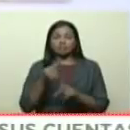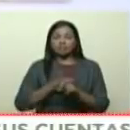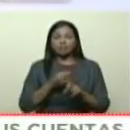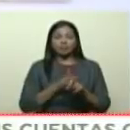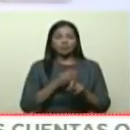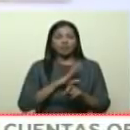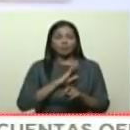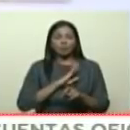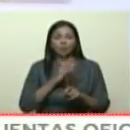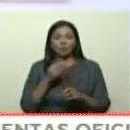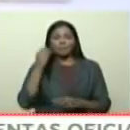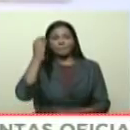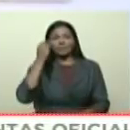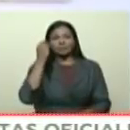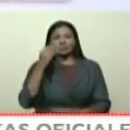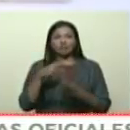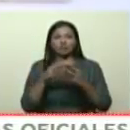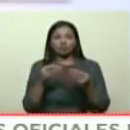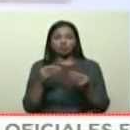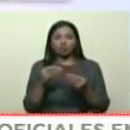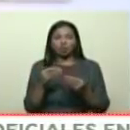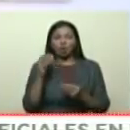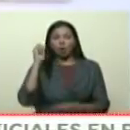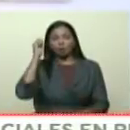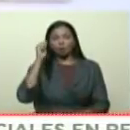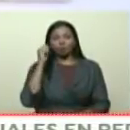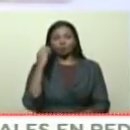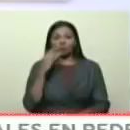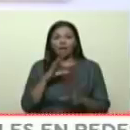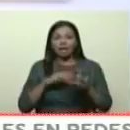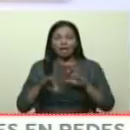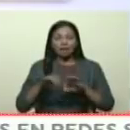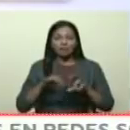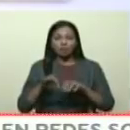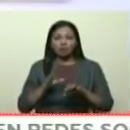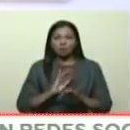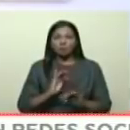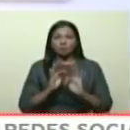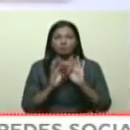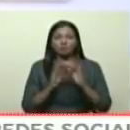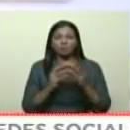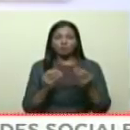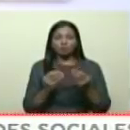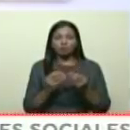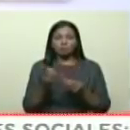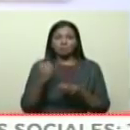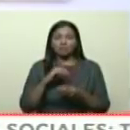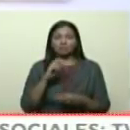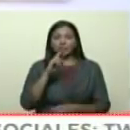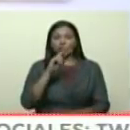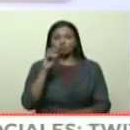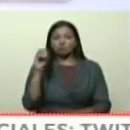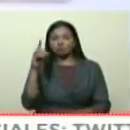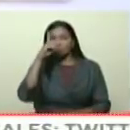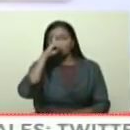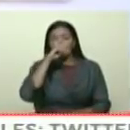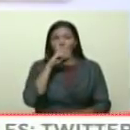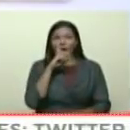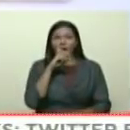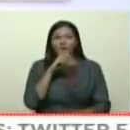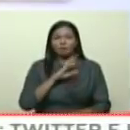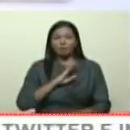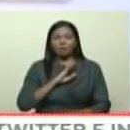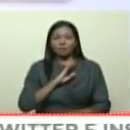Tenemos que pensar, compañeros, cineastas, escritores. Vienen los 200 años